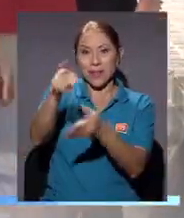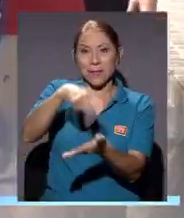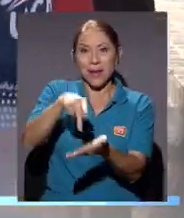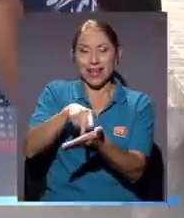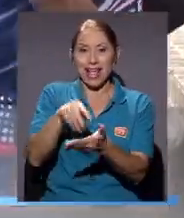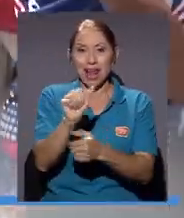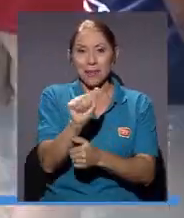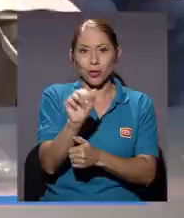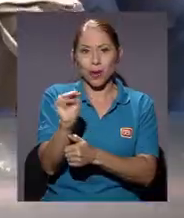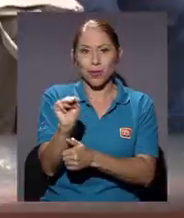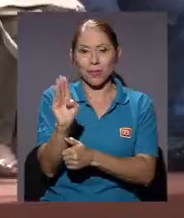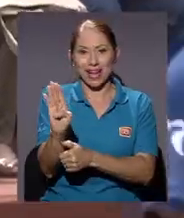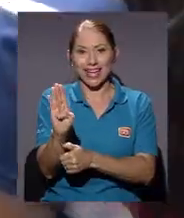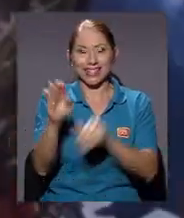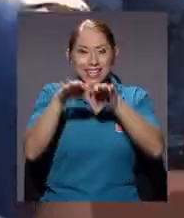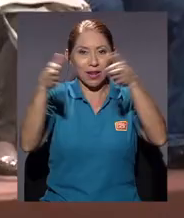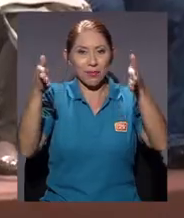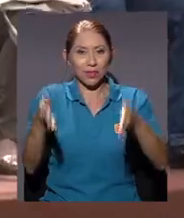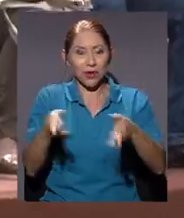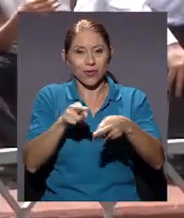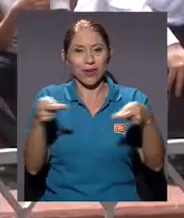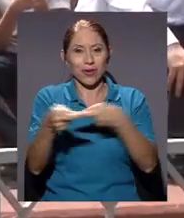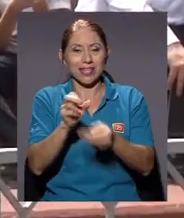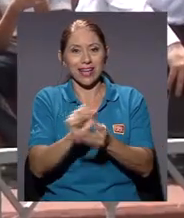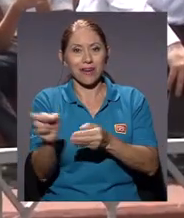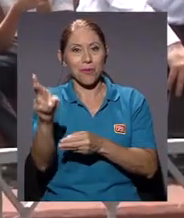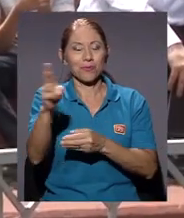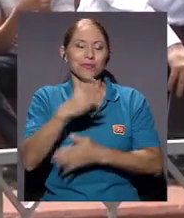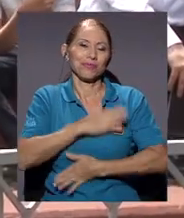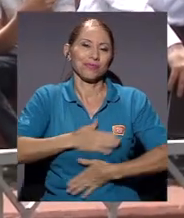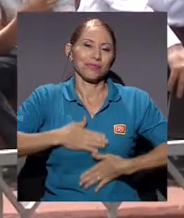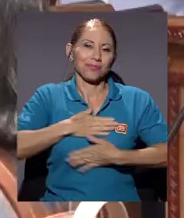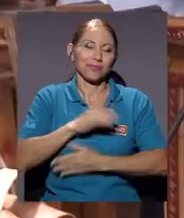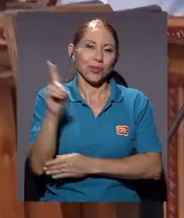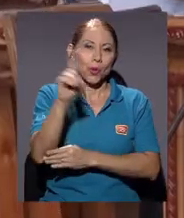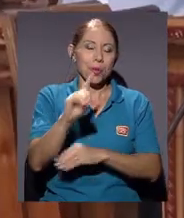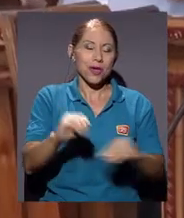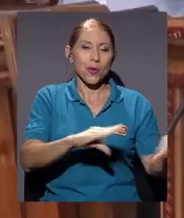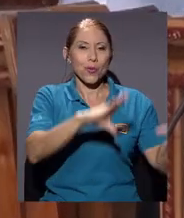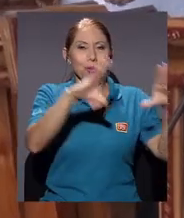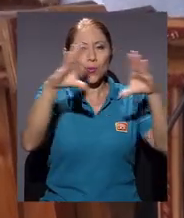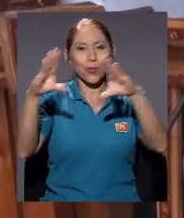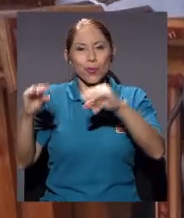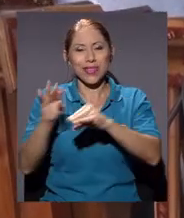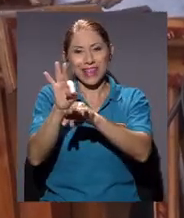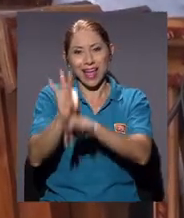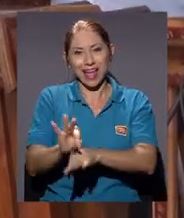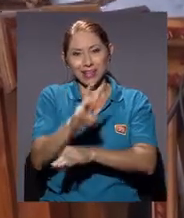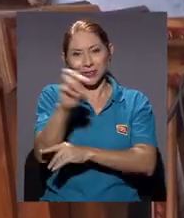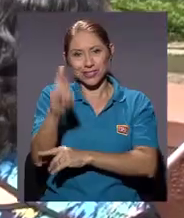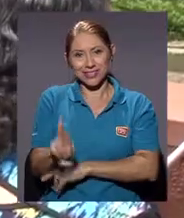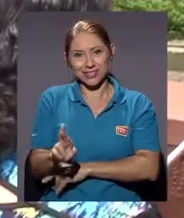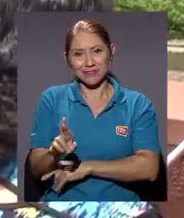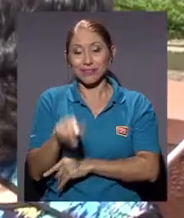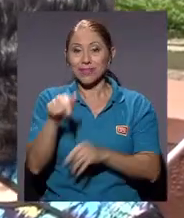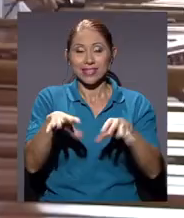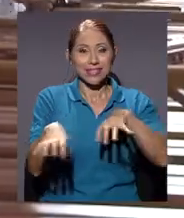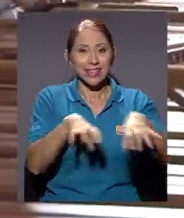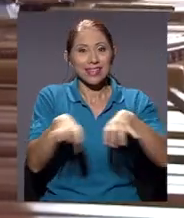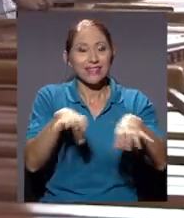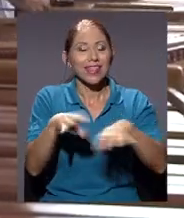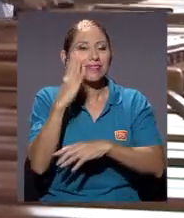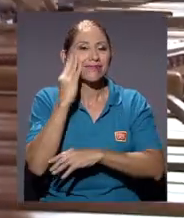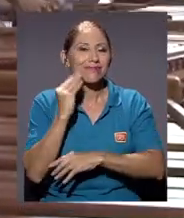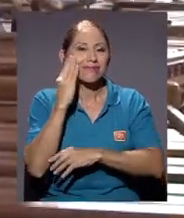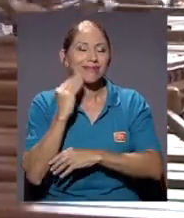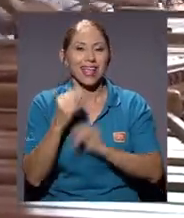Manuel Brenes y el Museo Regional de San Ramón disfrutaran de un domingo lleno de tradiciones costarricenses. Estas actividades se vivieron